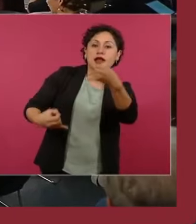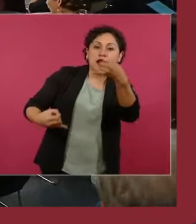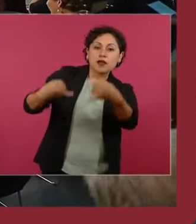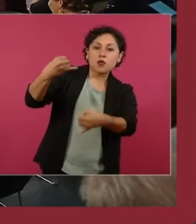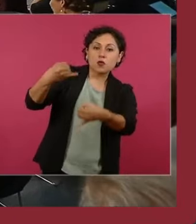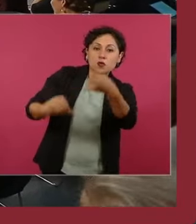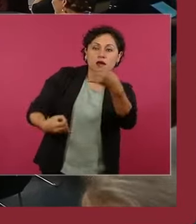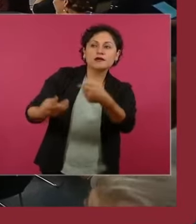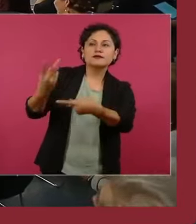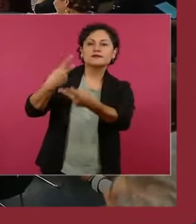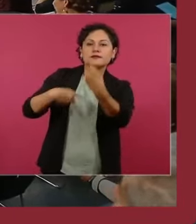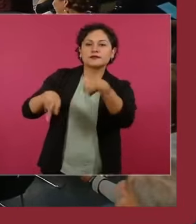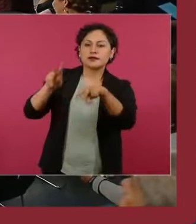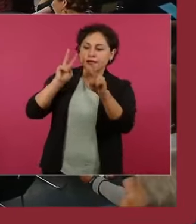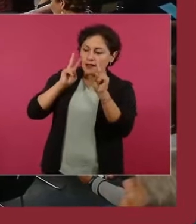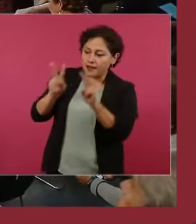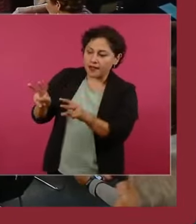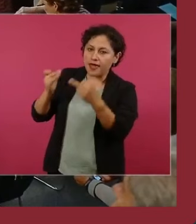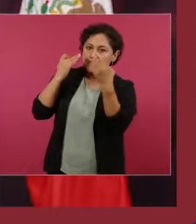destrucción.